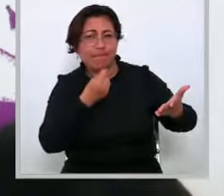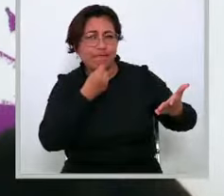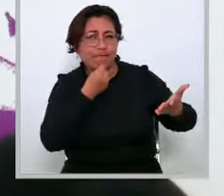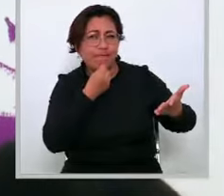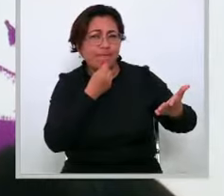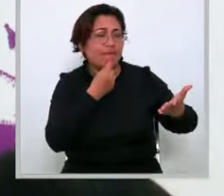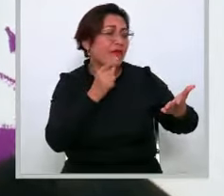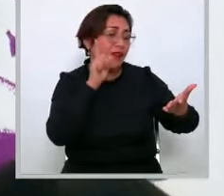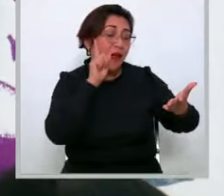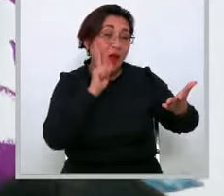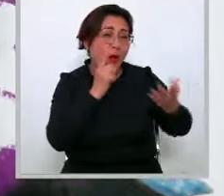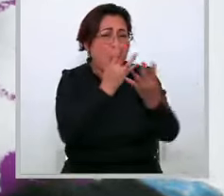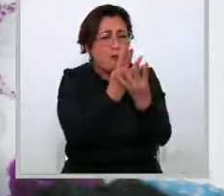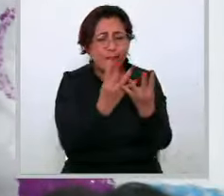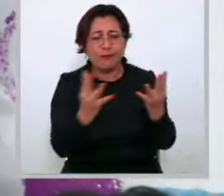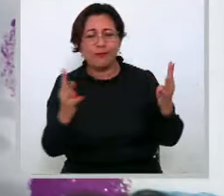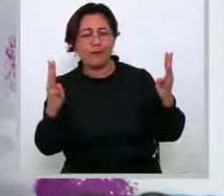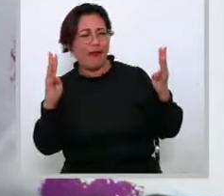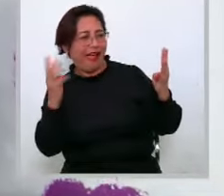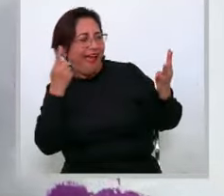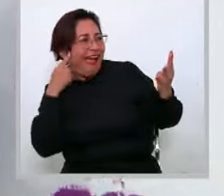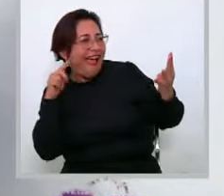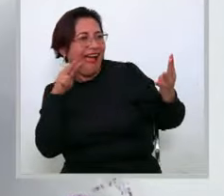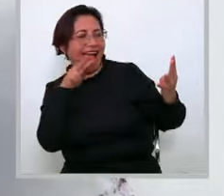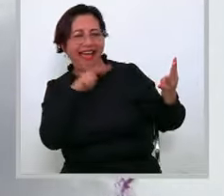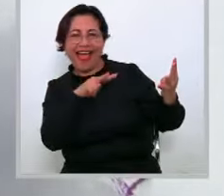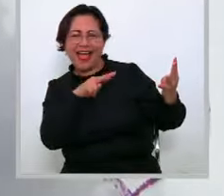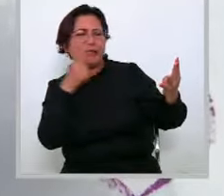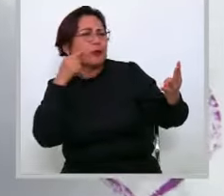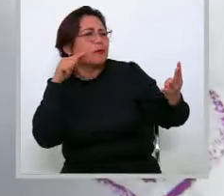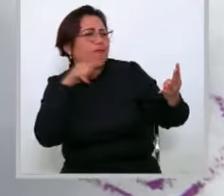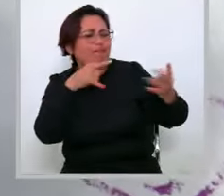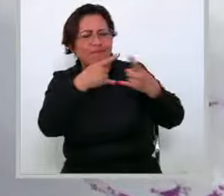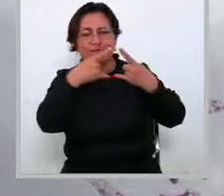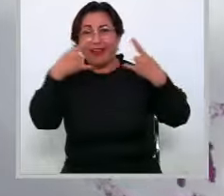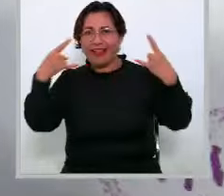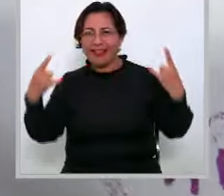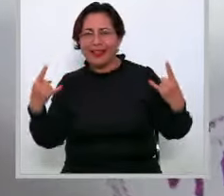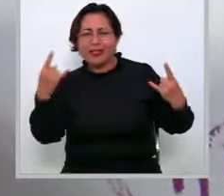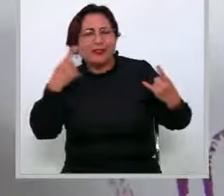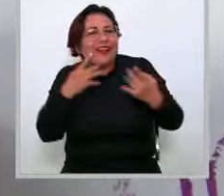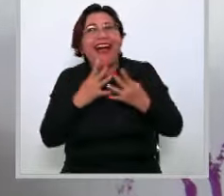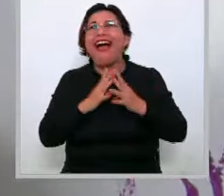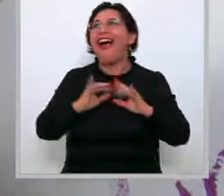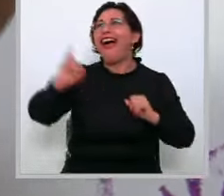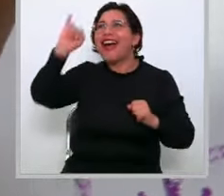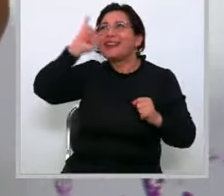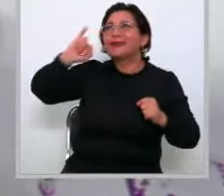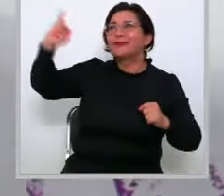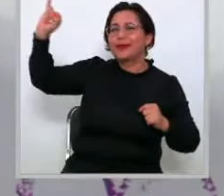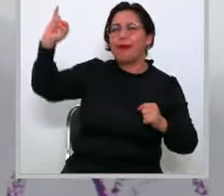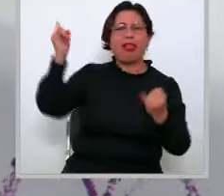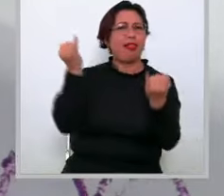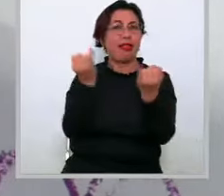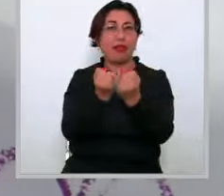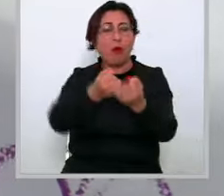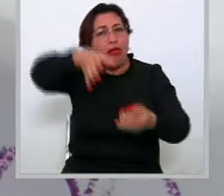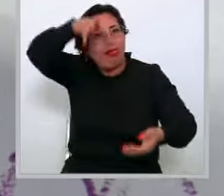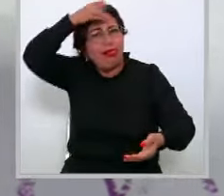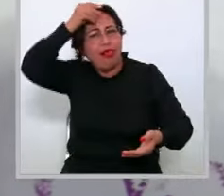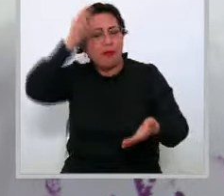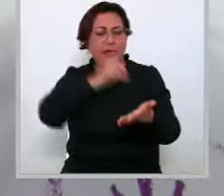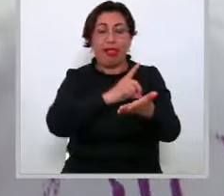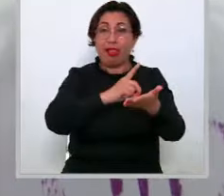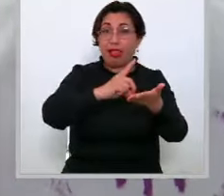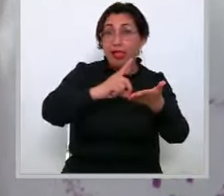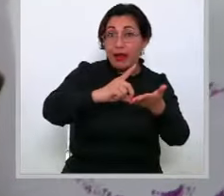compartiendo. Estamos viendo que la lectura es una puerta mágica a nuevos mundos y cuando también están escribiendo de alguna u otra forma todos los derechos que las niñas, niños y